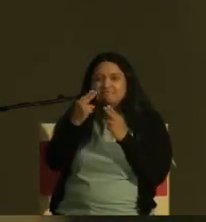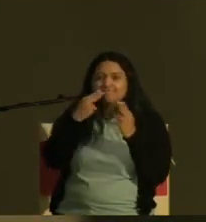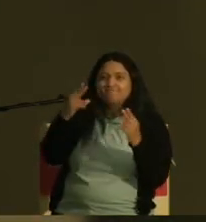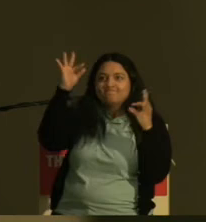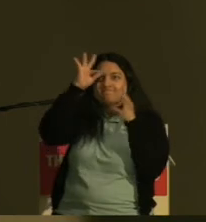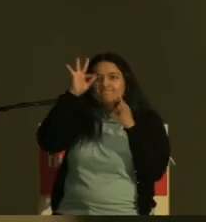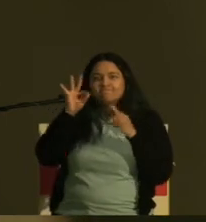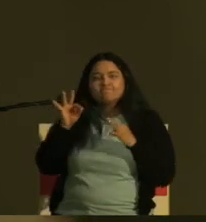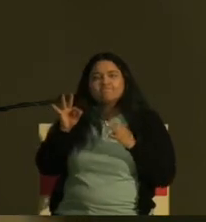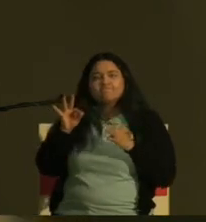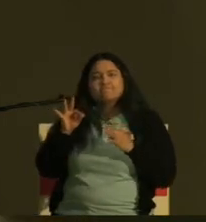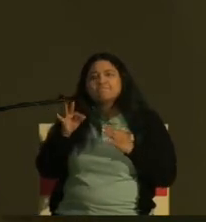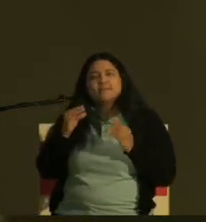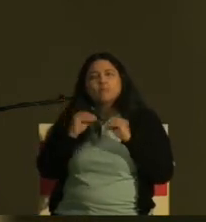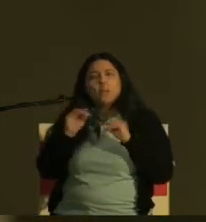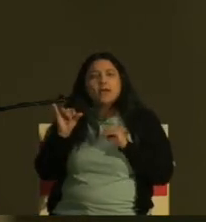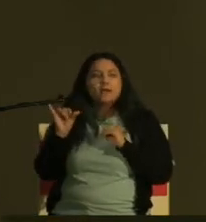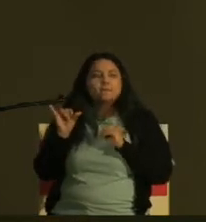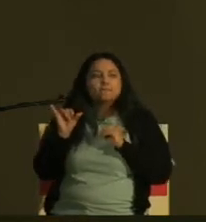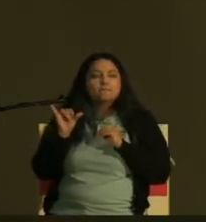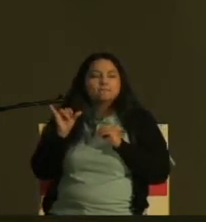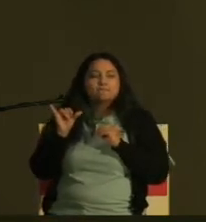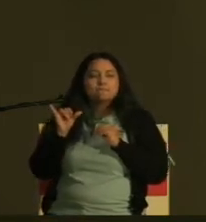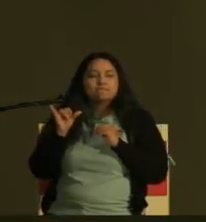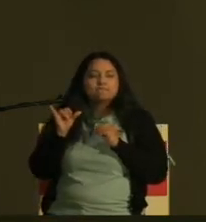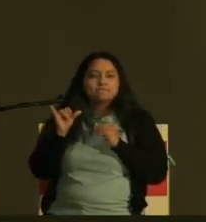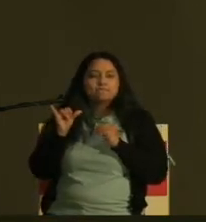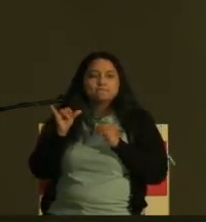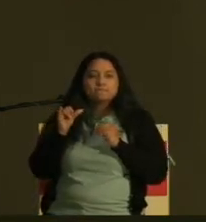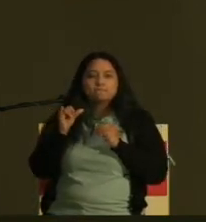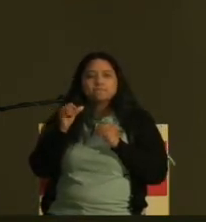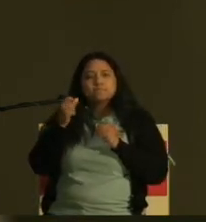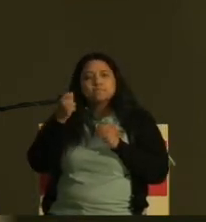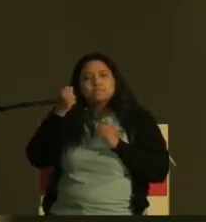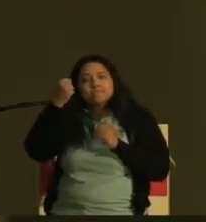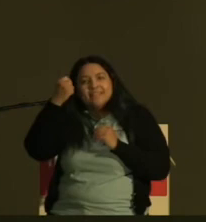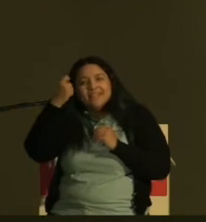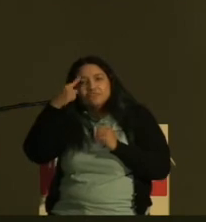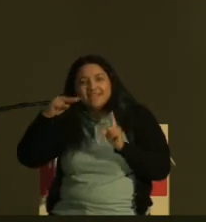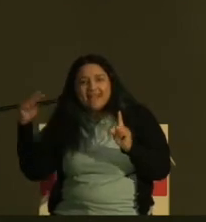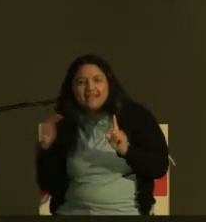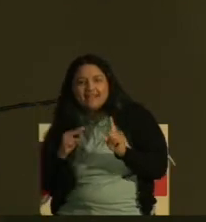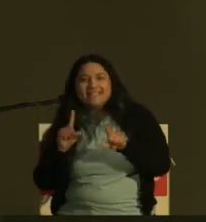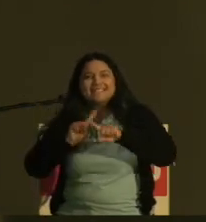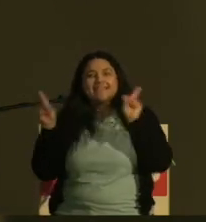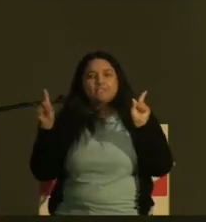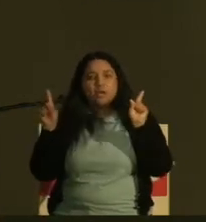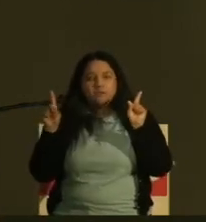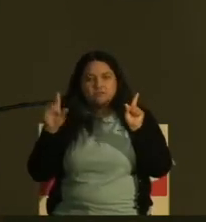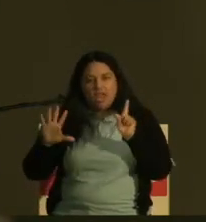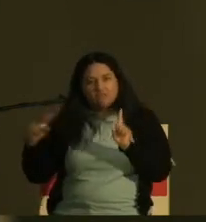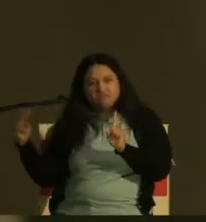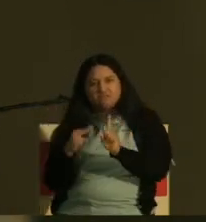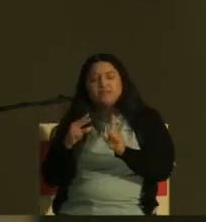nitidez. ¿Una? Una nitidez de entender cosas que el resto no puede ver, que no es inocencia.